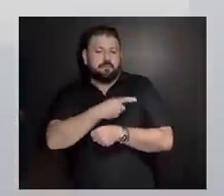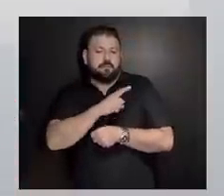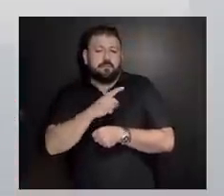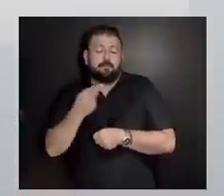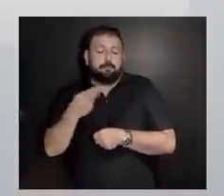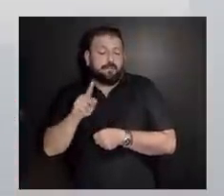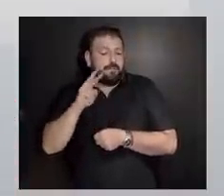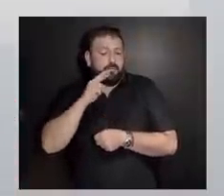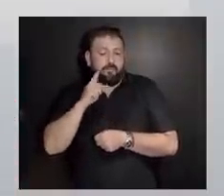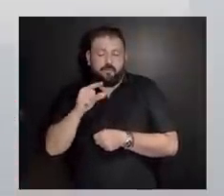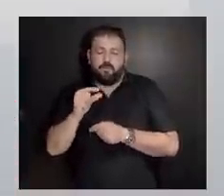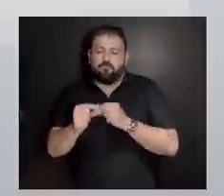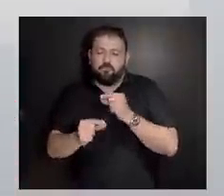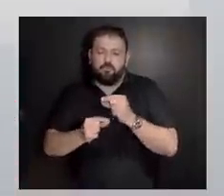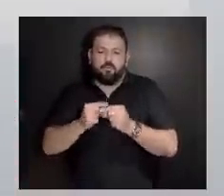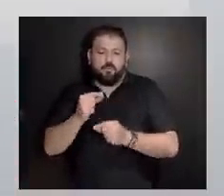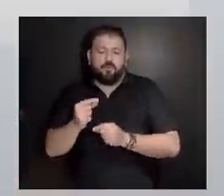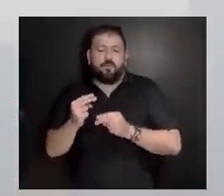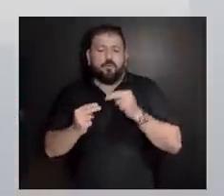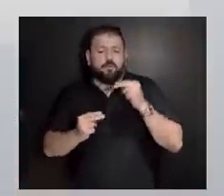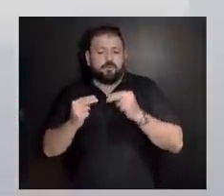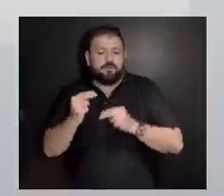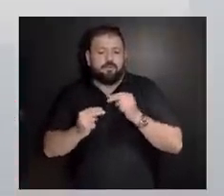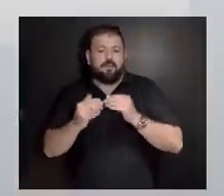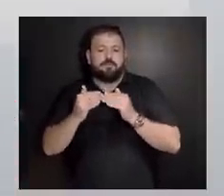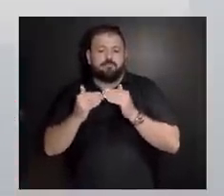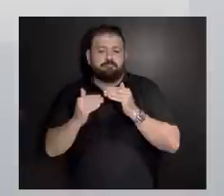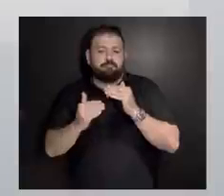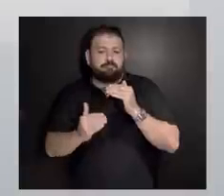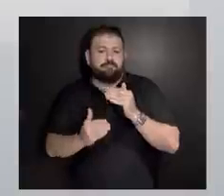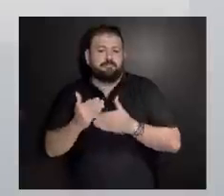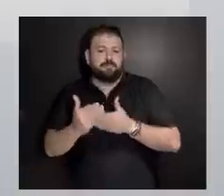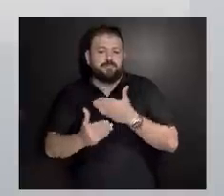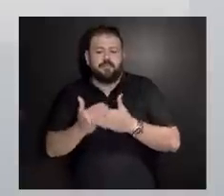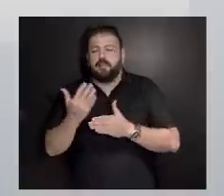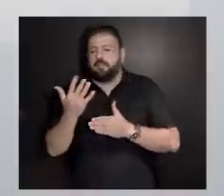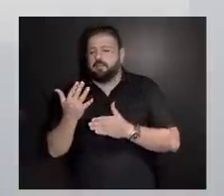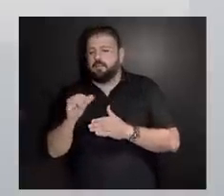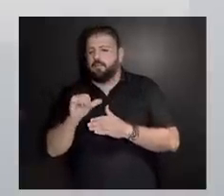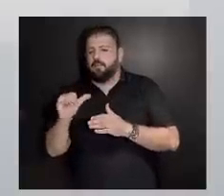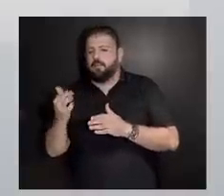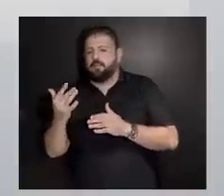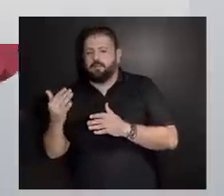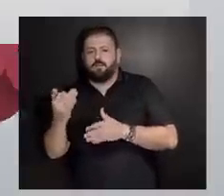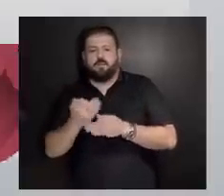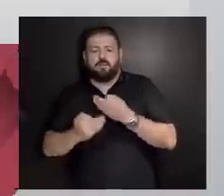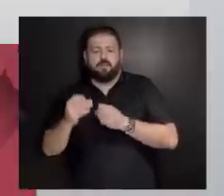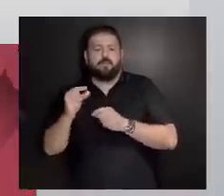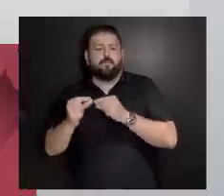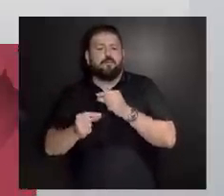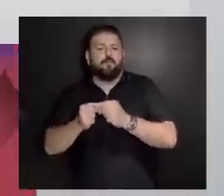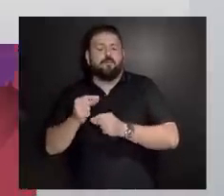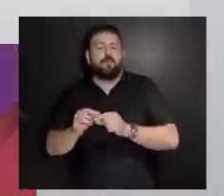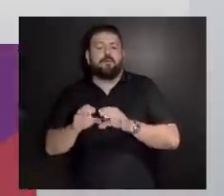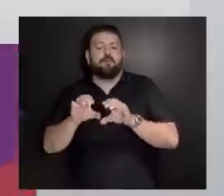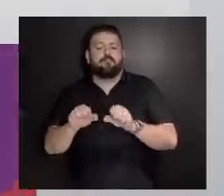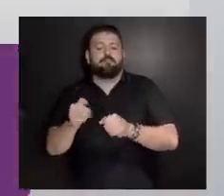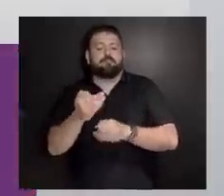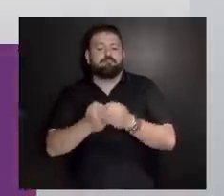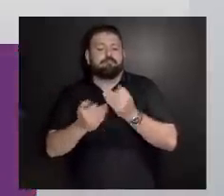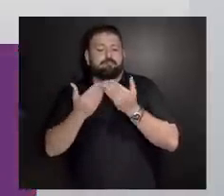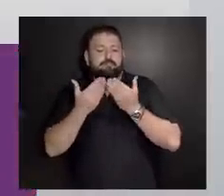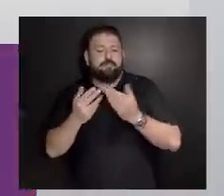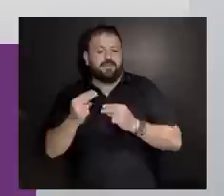lo ideal es que poco a poco los niveles vayan bajando, a lo mejor de 50 en 50, hasta poco a poco alcanzar pues unos niveles que